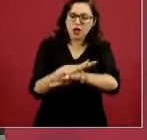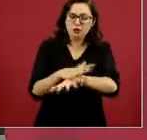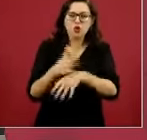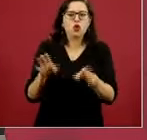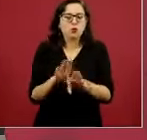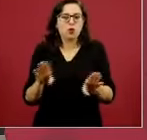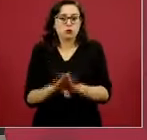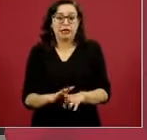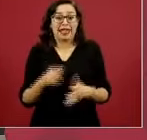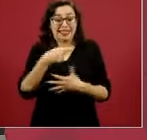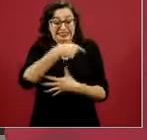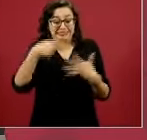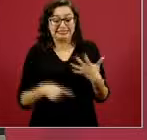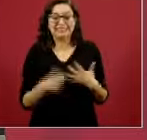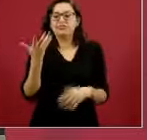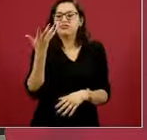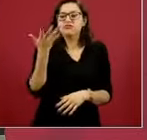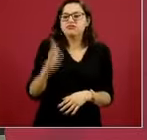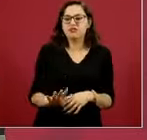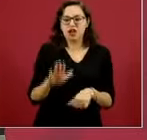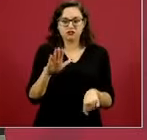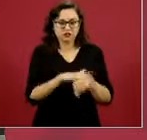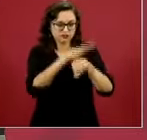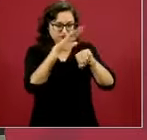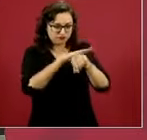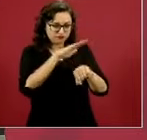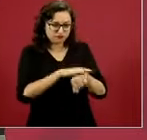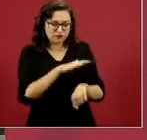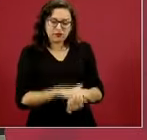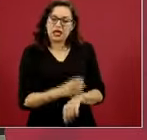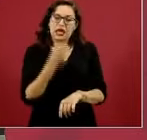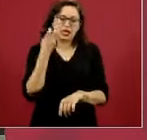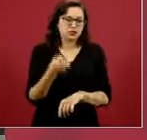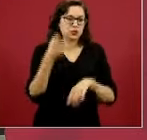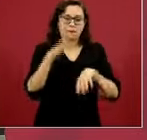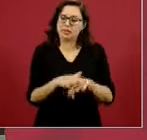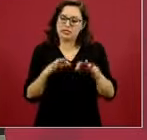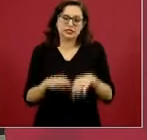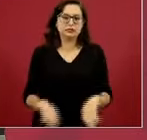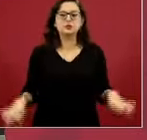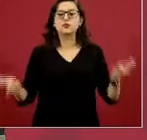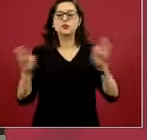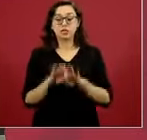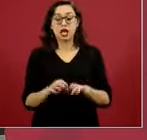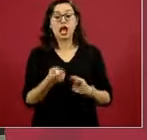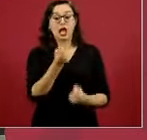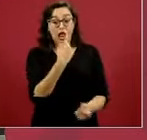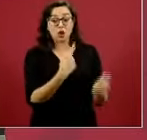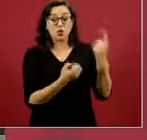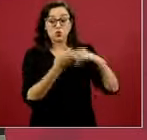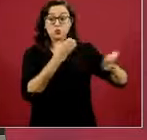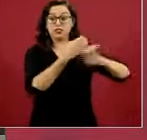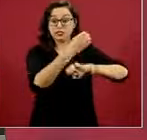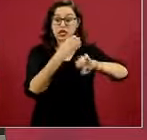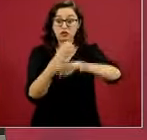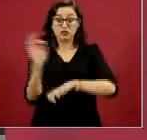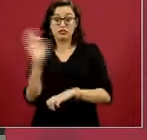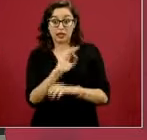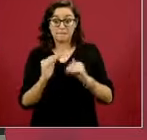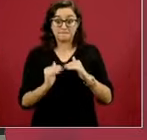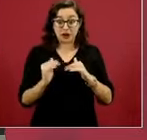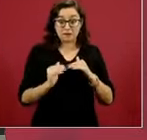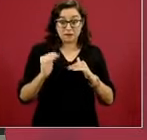el riesgo de rebrote, pues es uno de los indicadores. Si alguna entidad pudiera seguir subiendo su riesgo